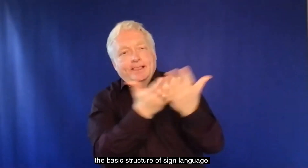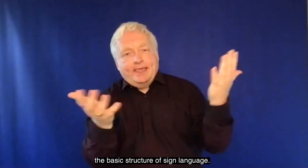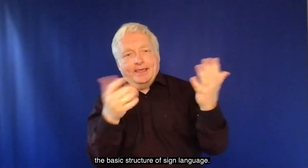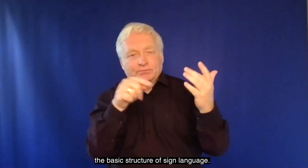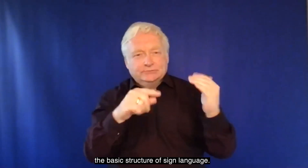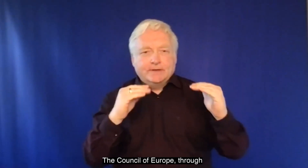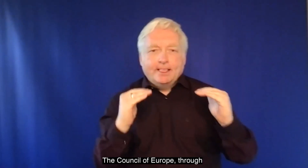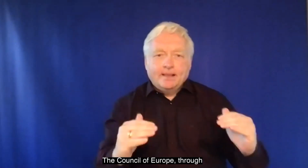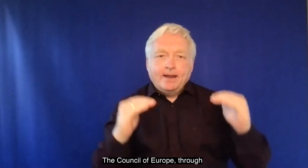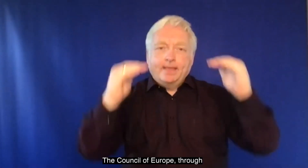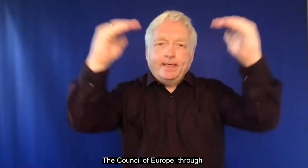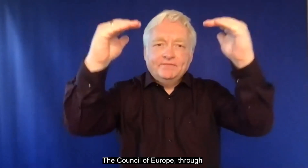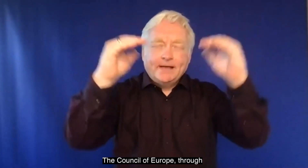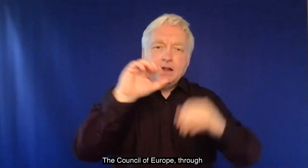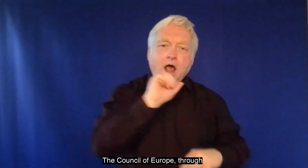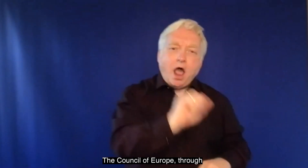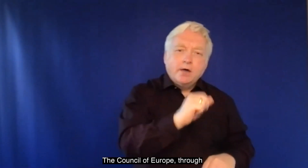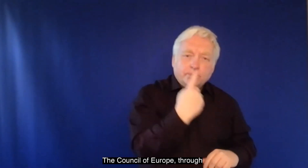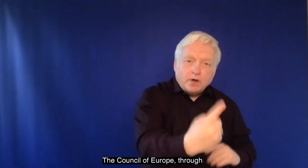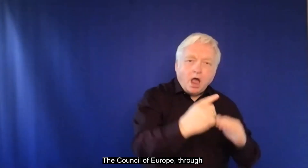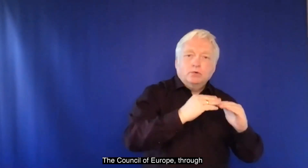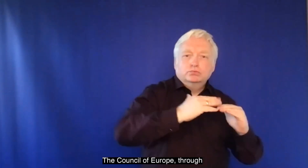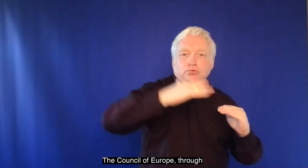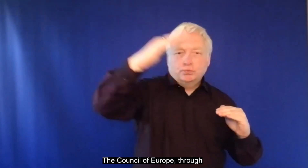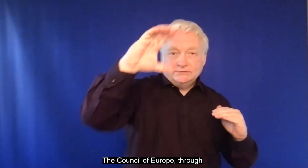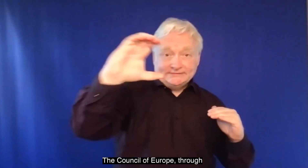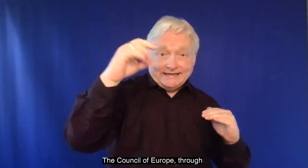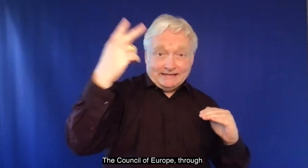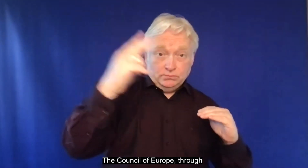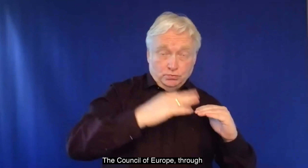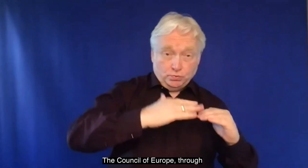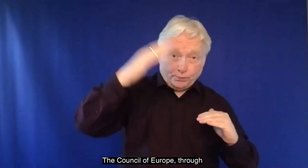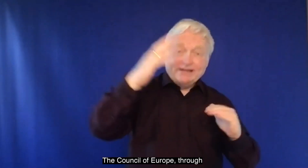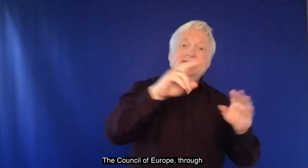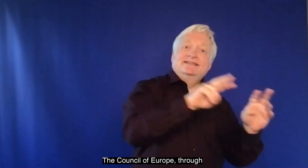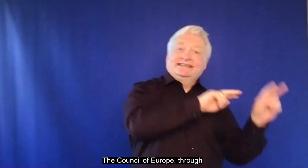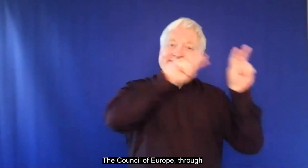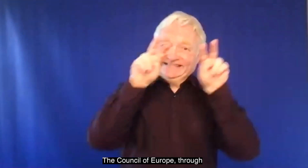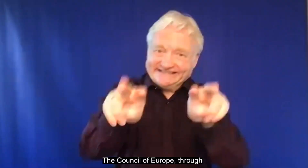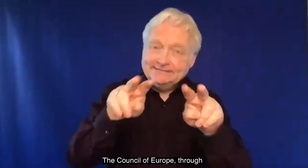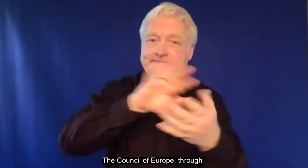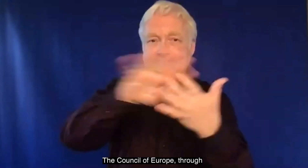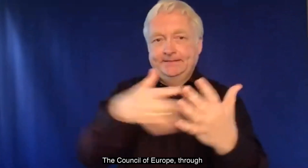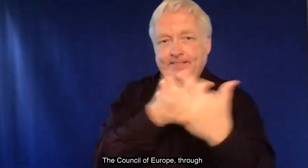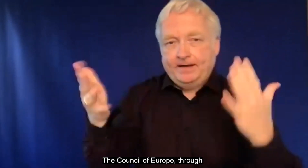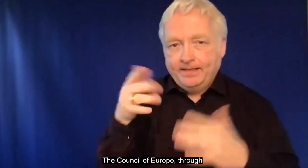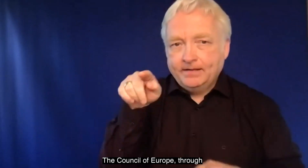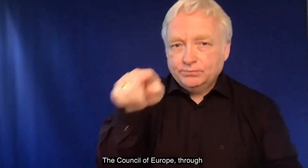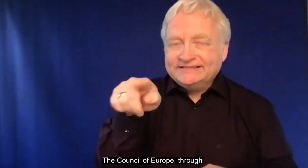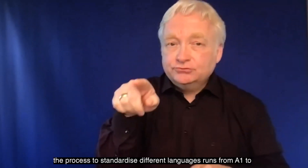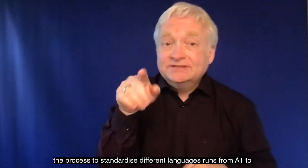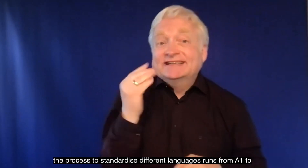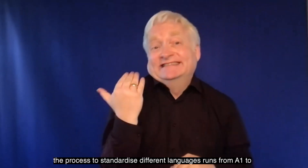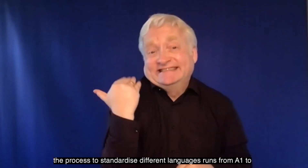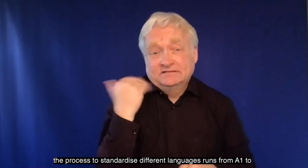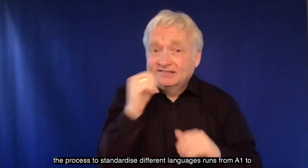marco europeo de estandarización de las diferentes lenguas, establece diferentes niveles, desde el A1 hasta el C2, niveles de competencia y destreza